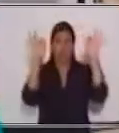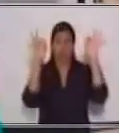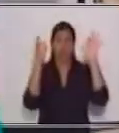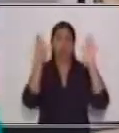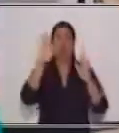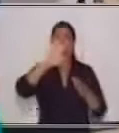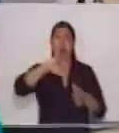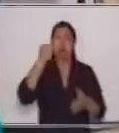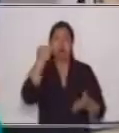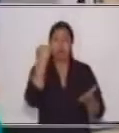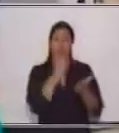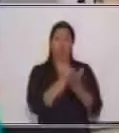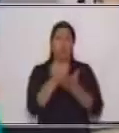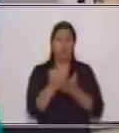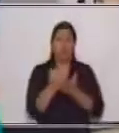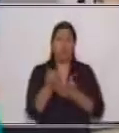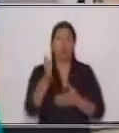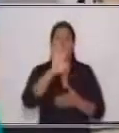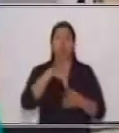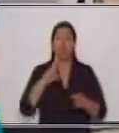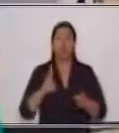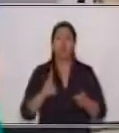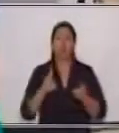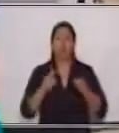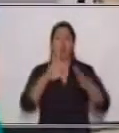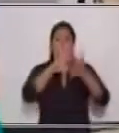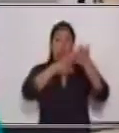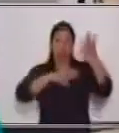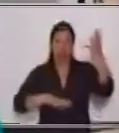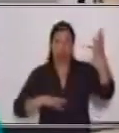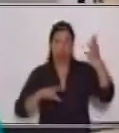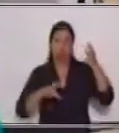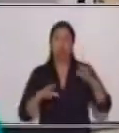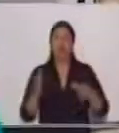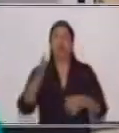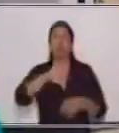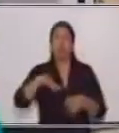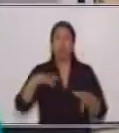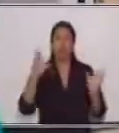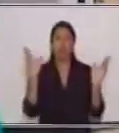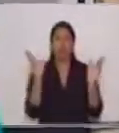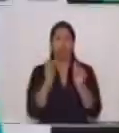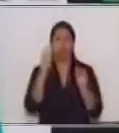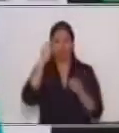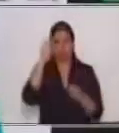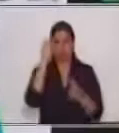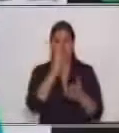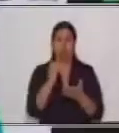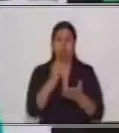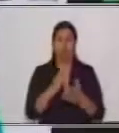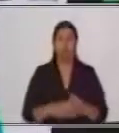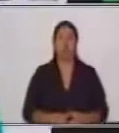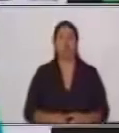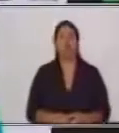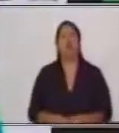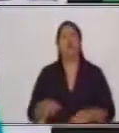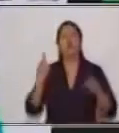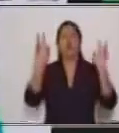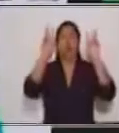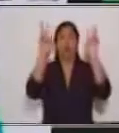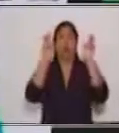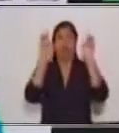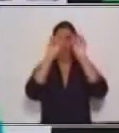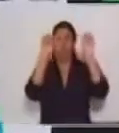desarrollo, conclusión y referencias. El título debe ser claro y corto y debe sugerir el tema a